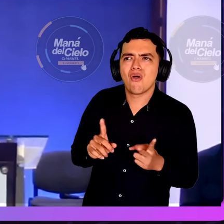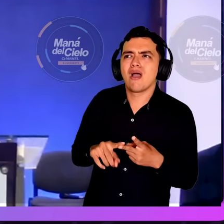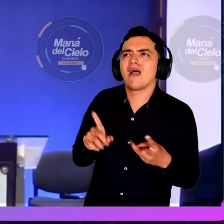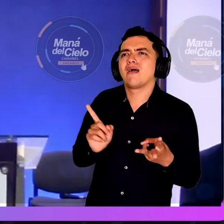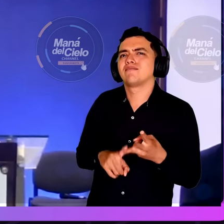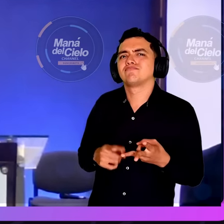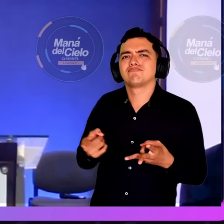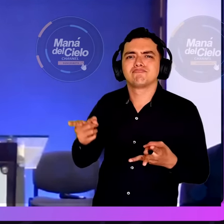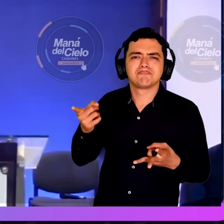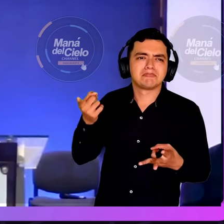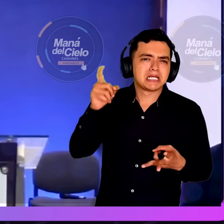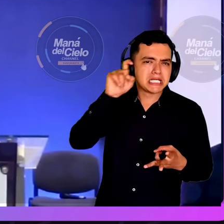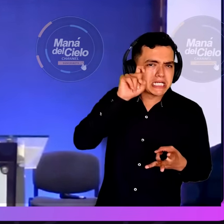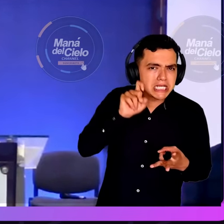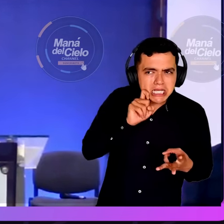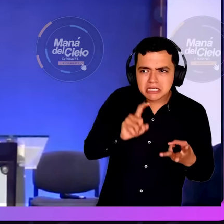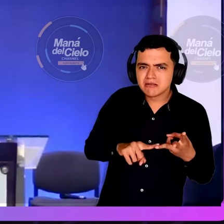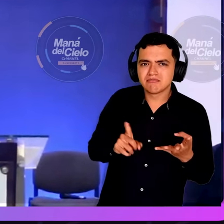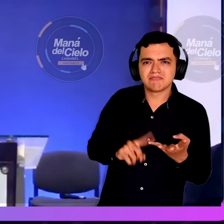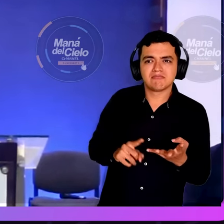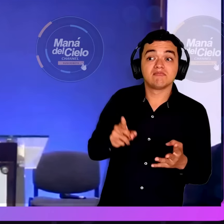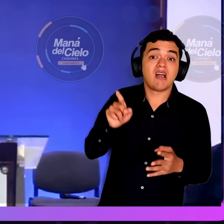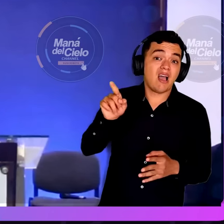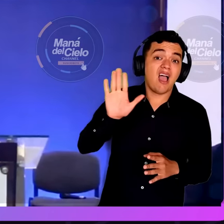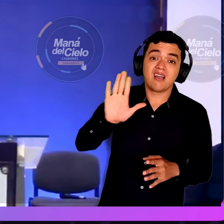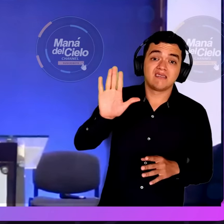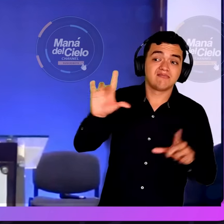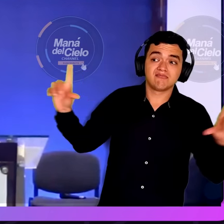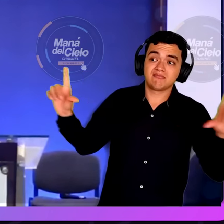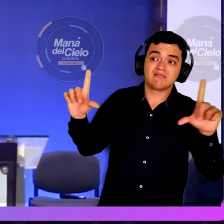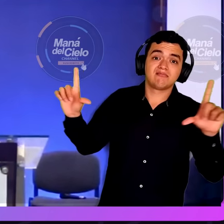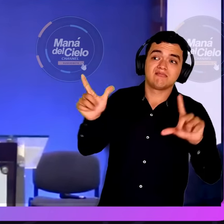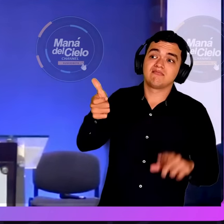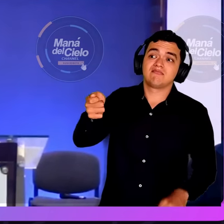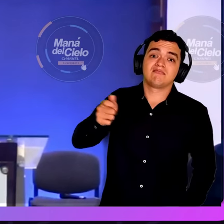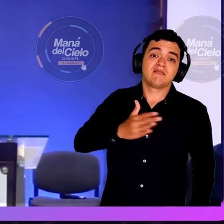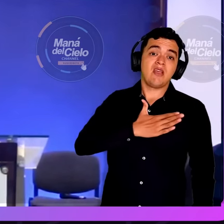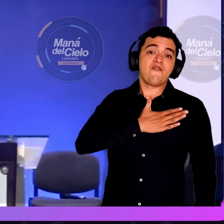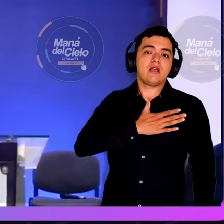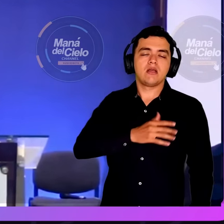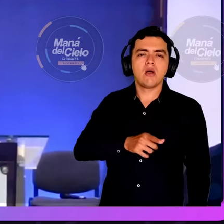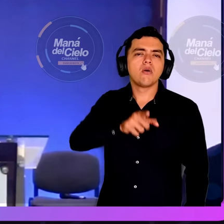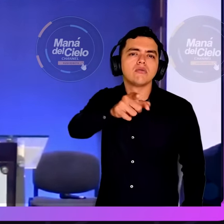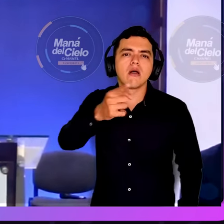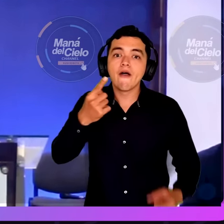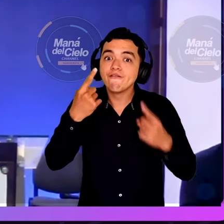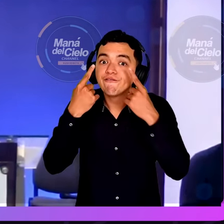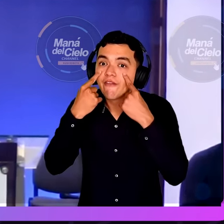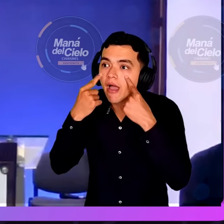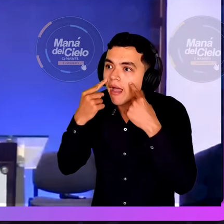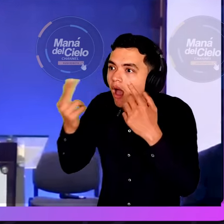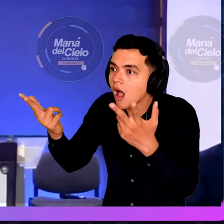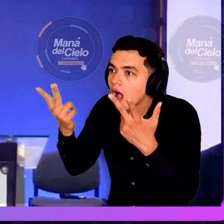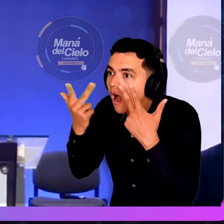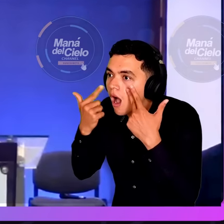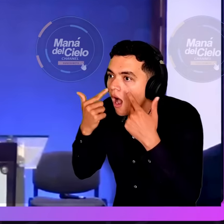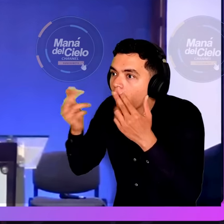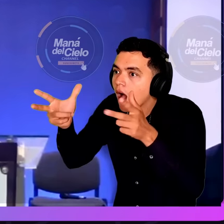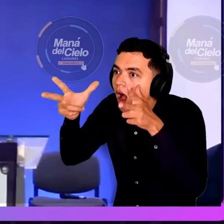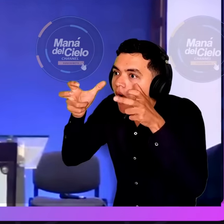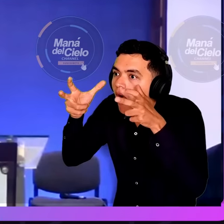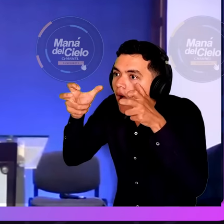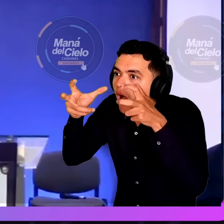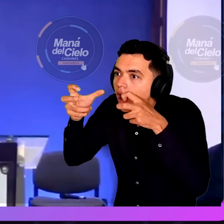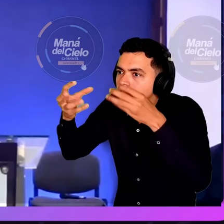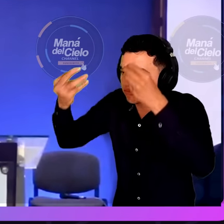las novelas de sexo, de droga, de pornografía, de homosexualismo, de lesbianismo. Porque díganme, hermanos, ¿qué cosas buenas traen las novelas? La Biblia